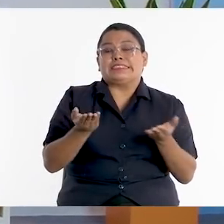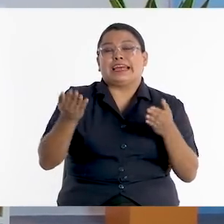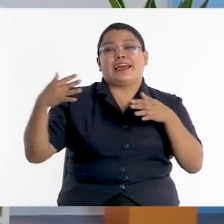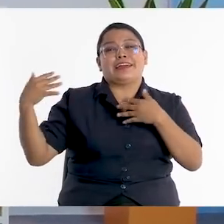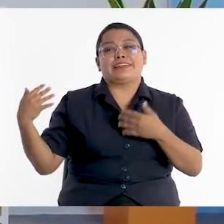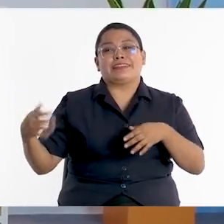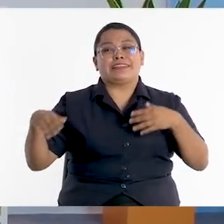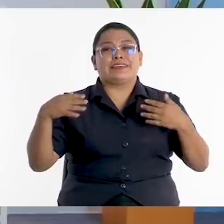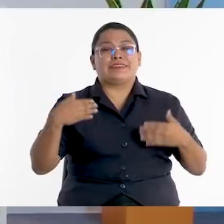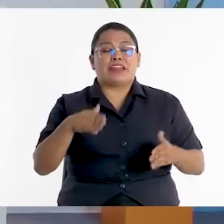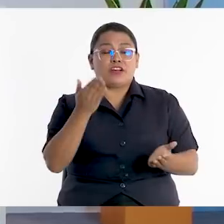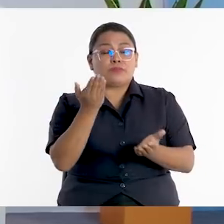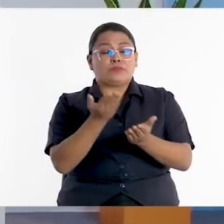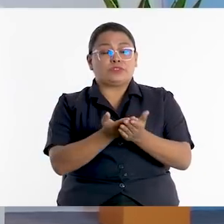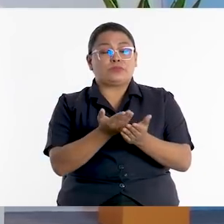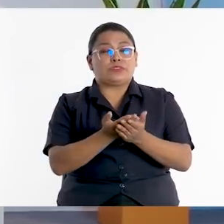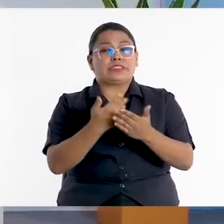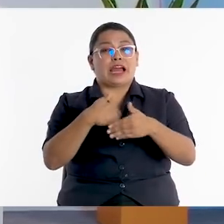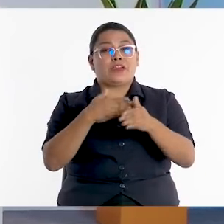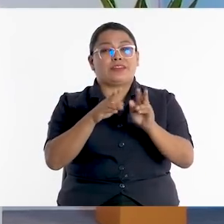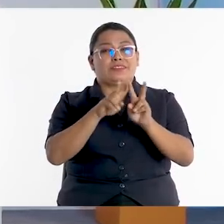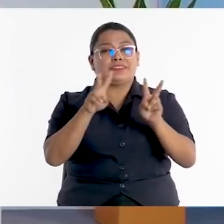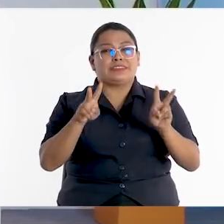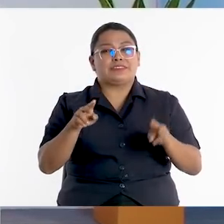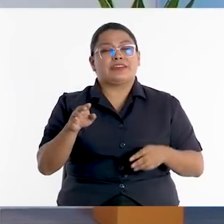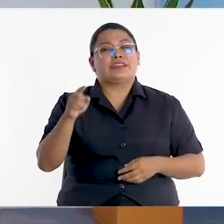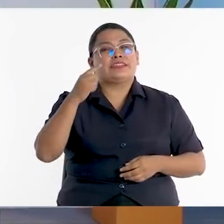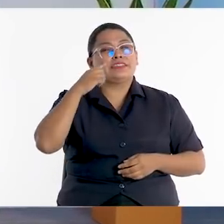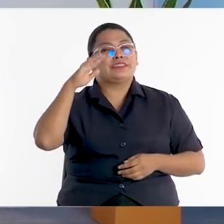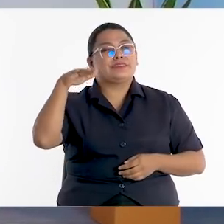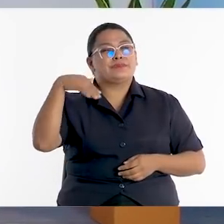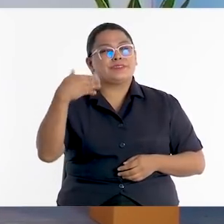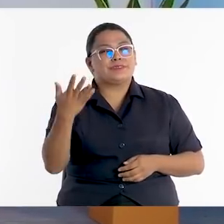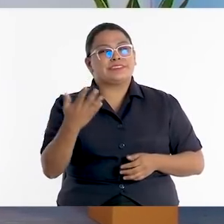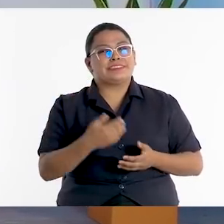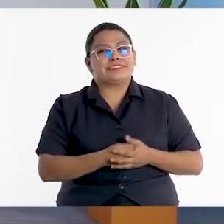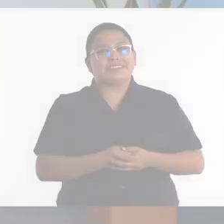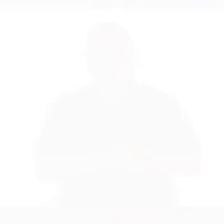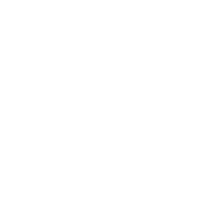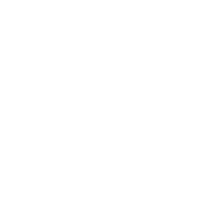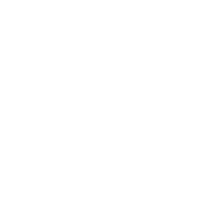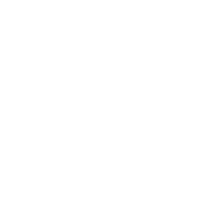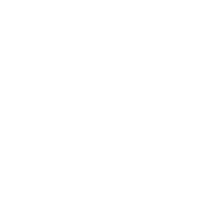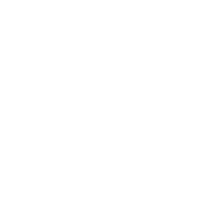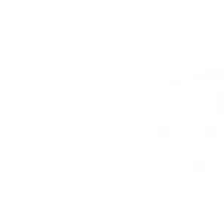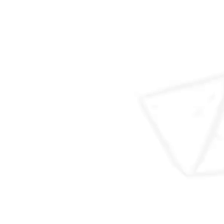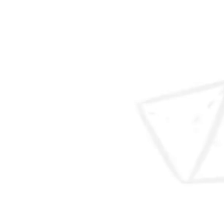realizar las actividades propuestas en su aula virtual. Y nos vemos a la próxima.